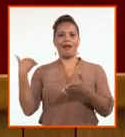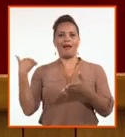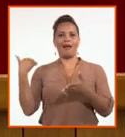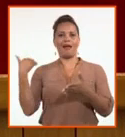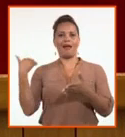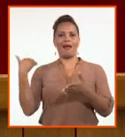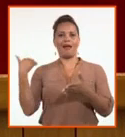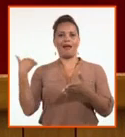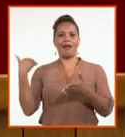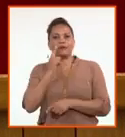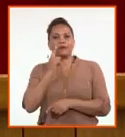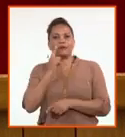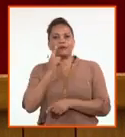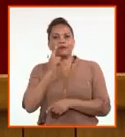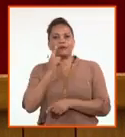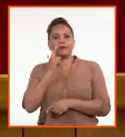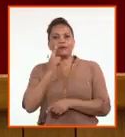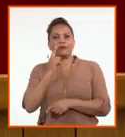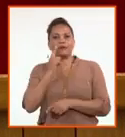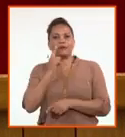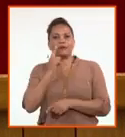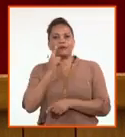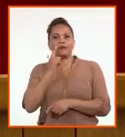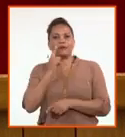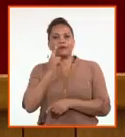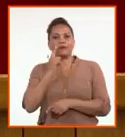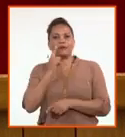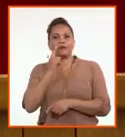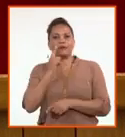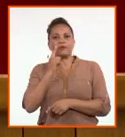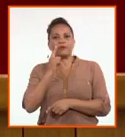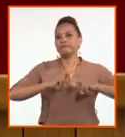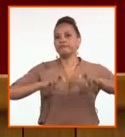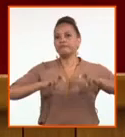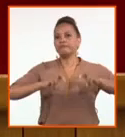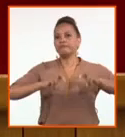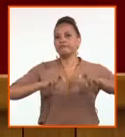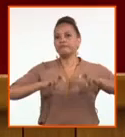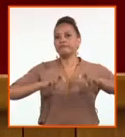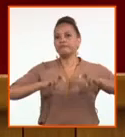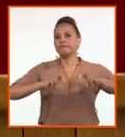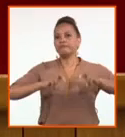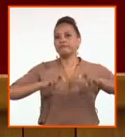ser desde la investigación y el cuestionamiento académico